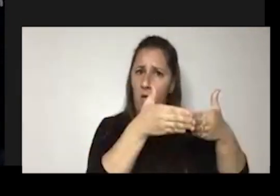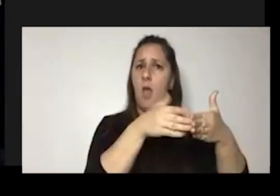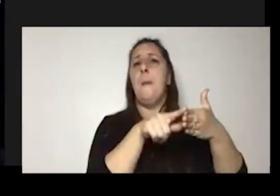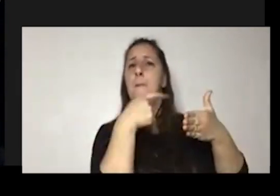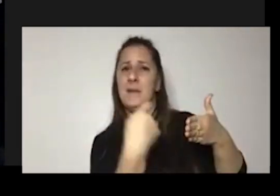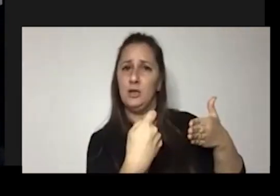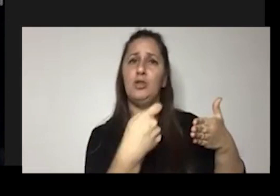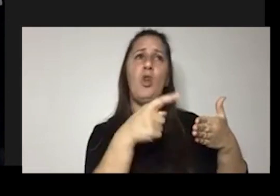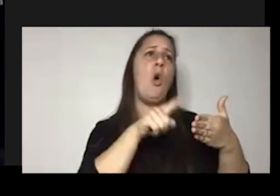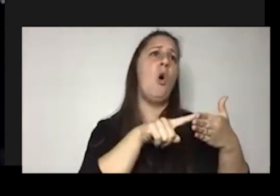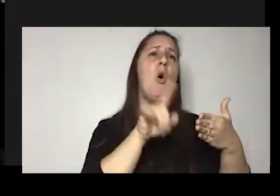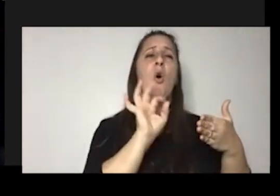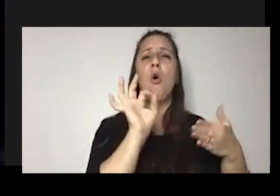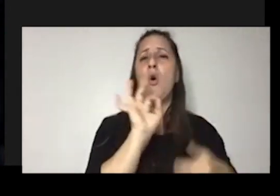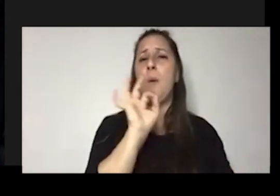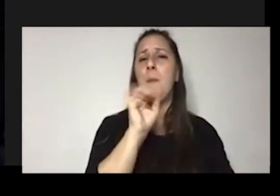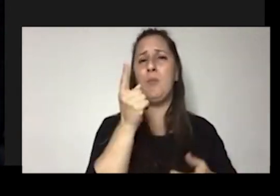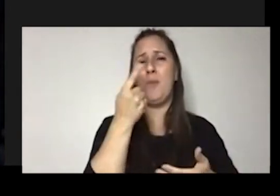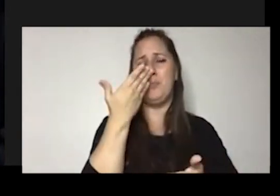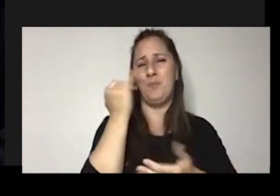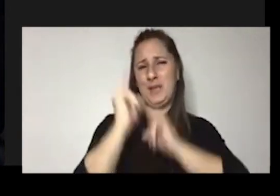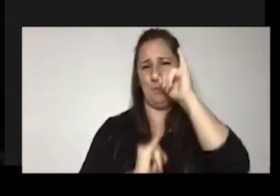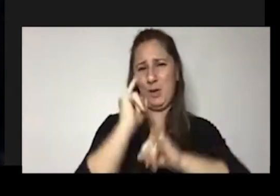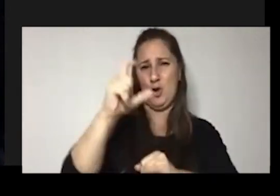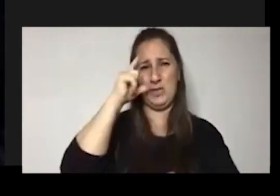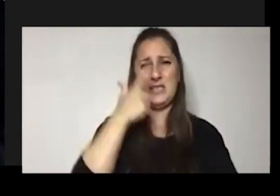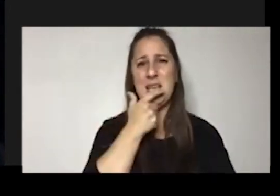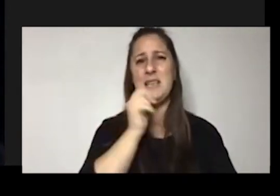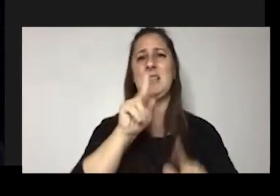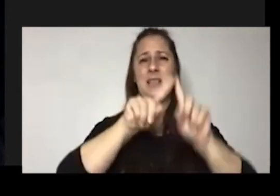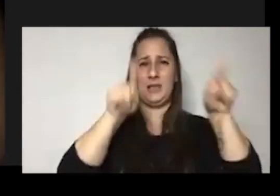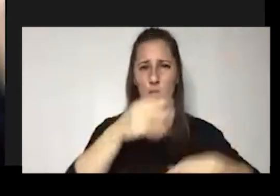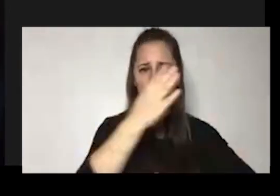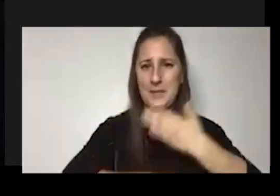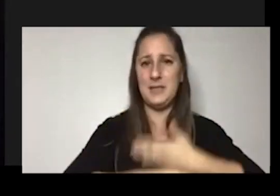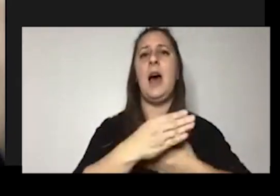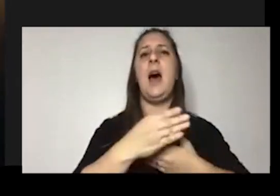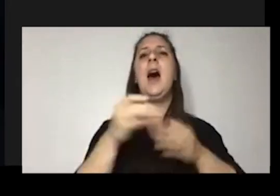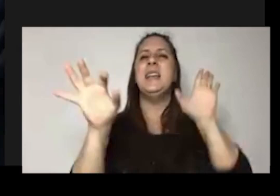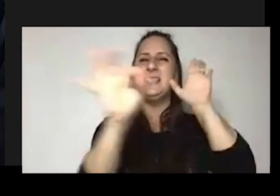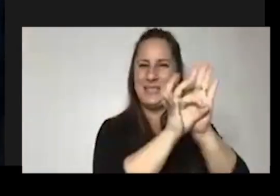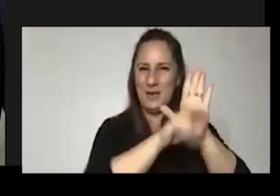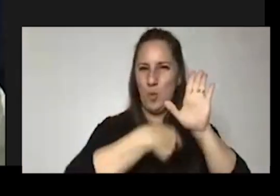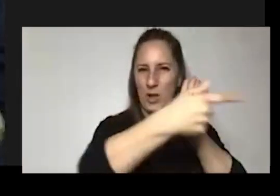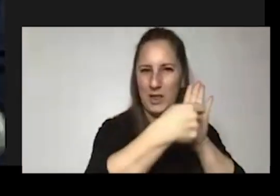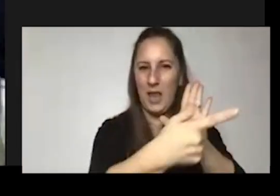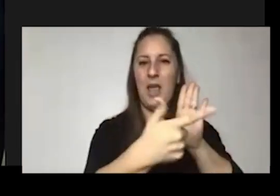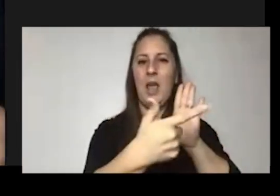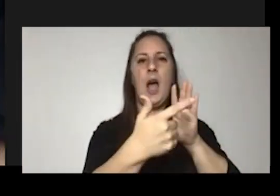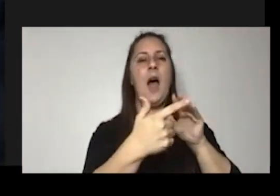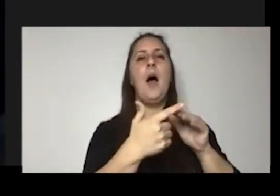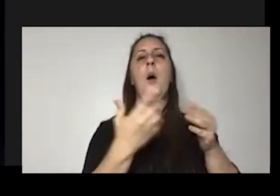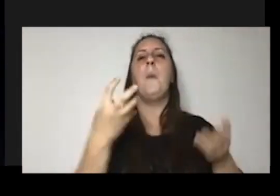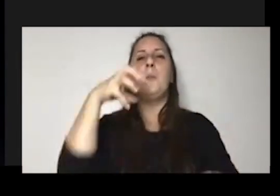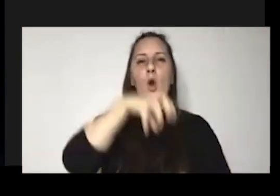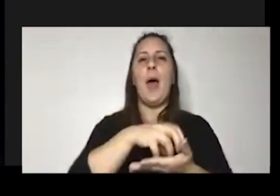lo que planteó César, todo lo que fue contando sobre certificación, la entrega de símbolo, estar a la cabeza del programa federal Incluir Salud, más allá